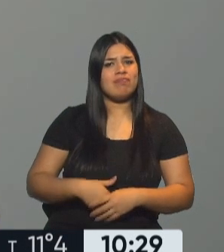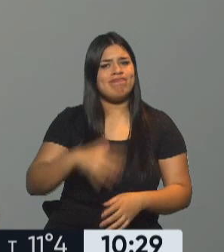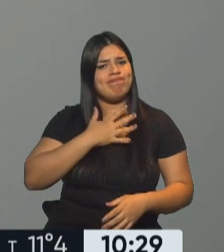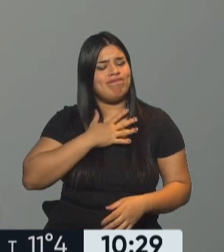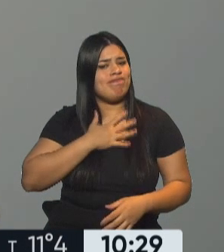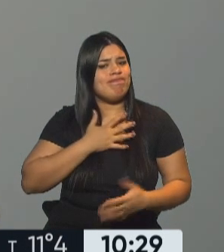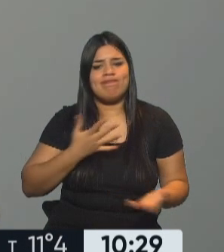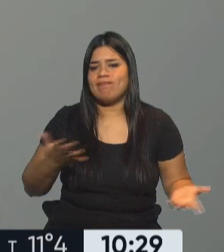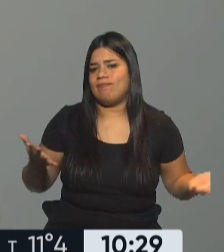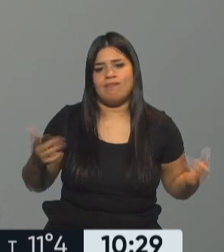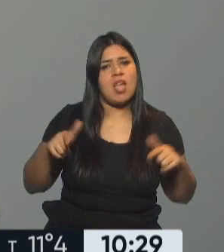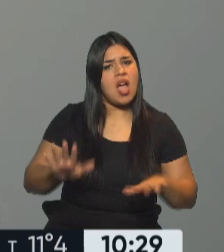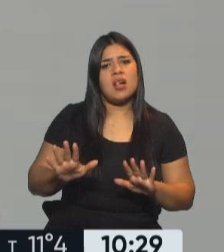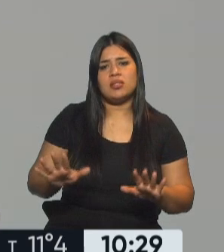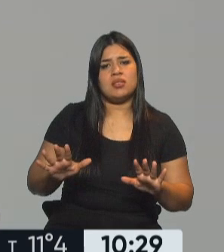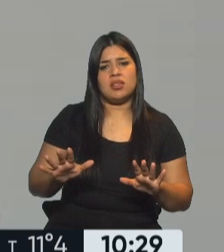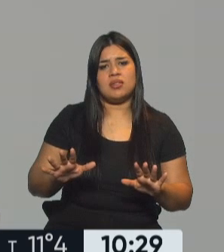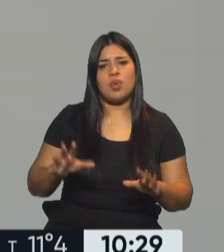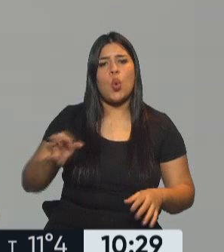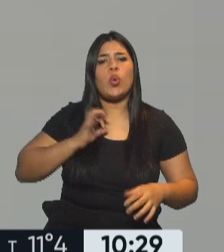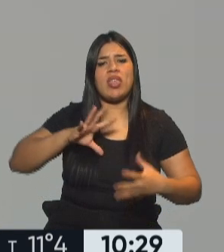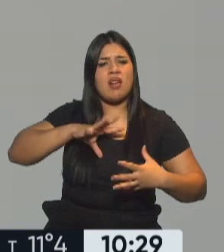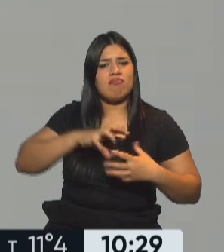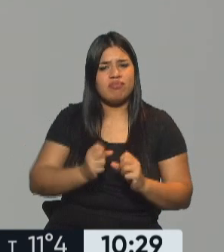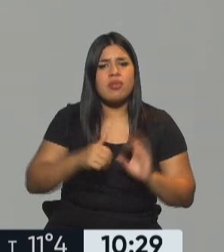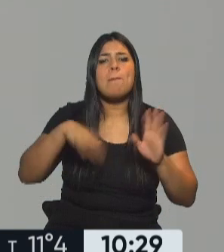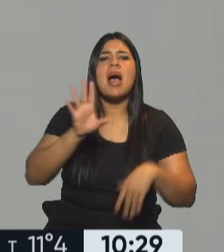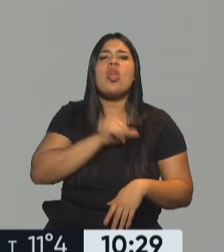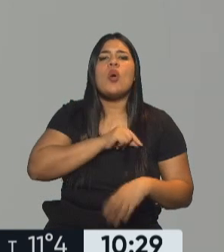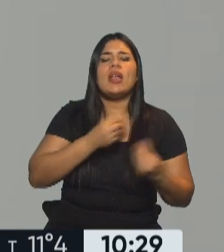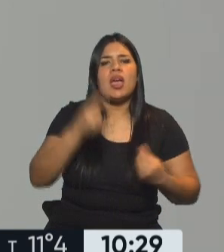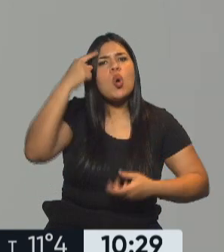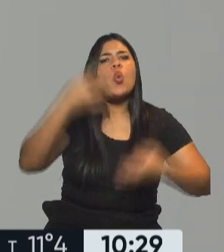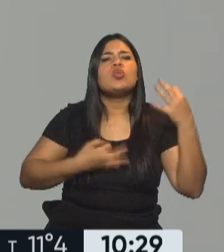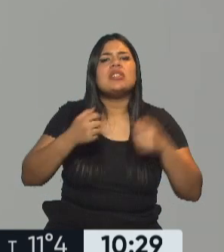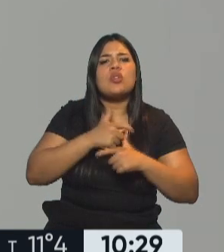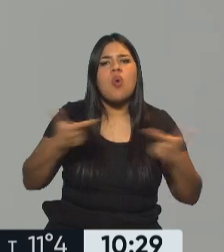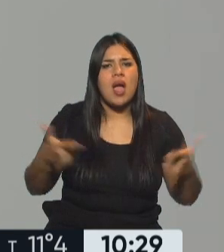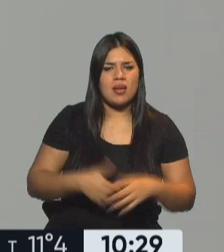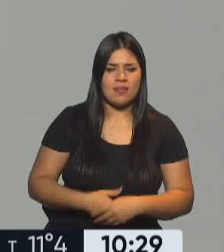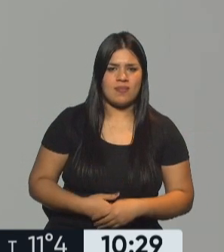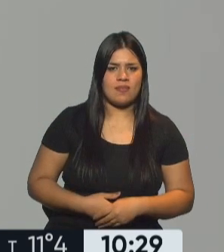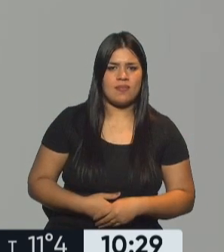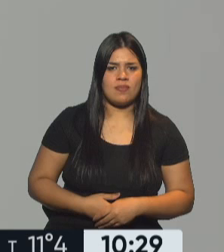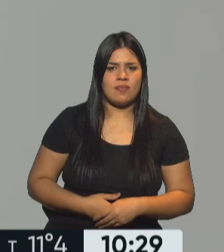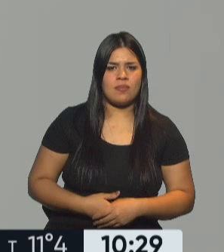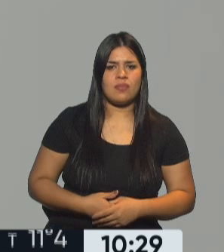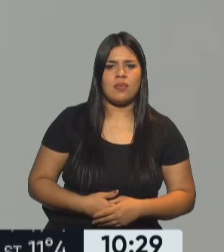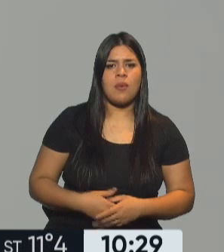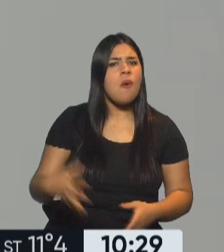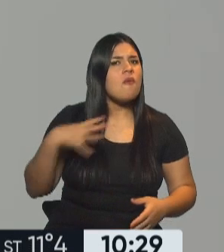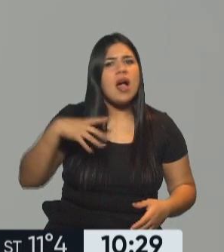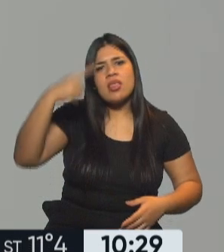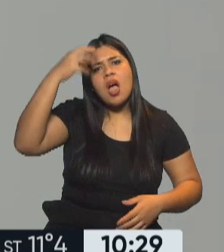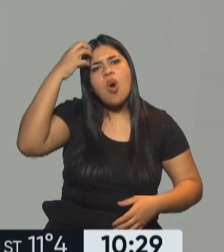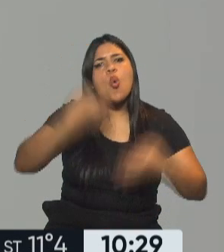esto nos arruinó la vida y lo que más me duele es que no se hizo justicia. Que todavía no se pudo hacer